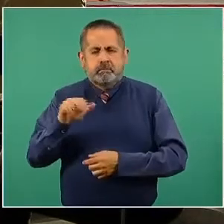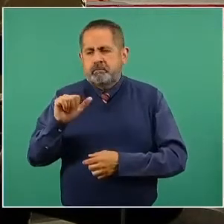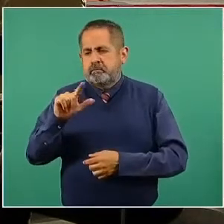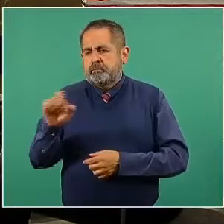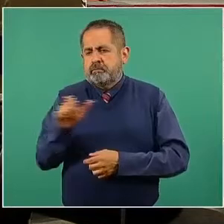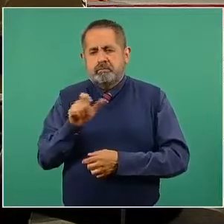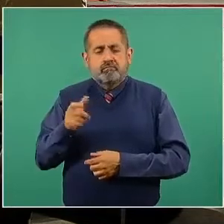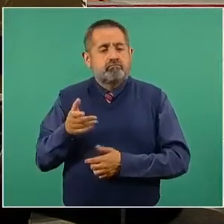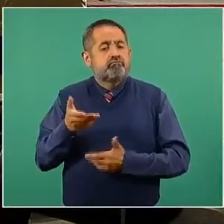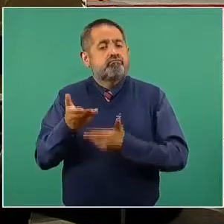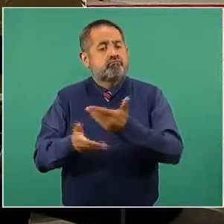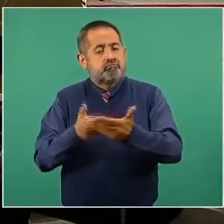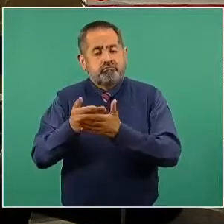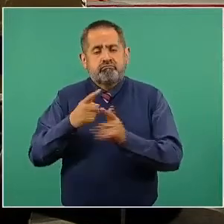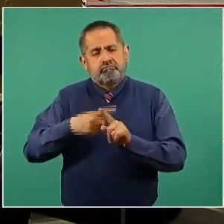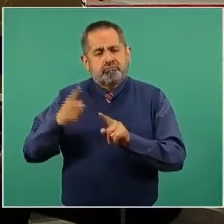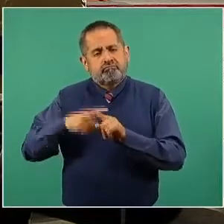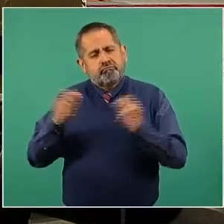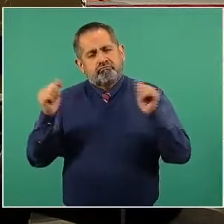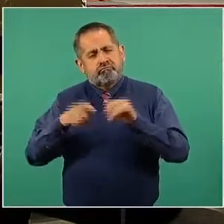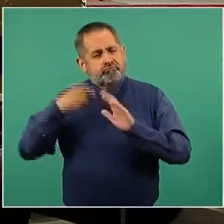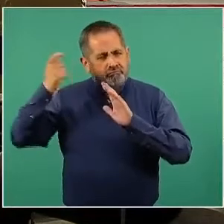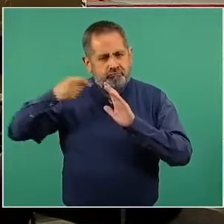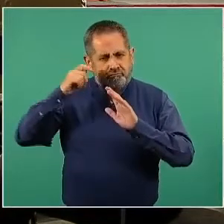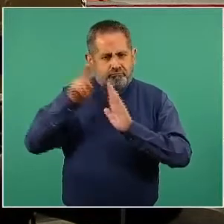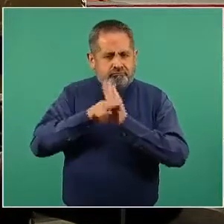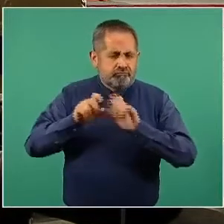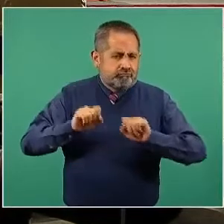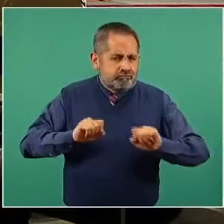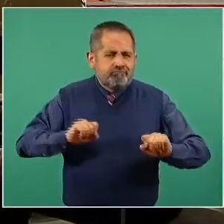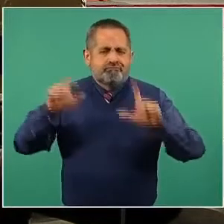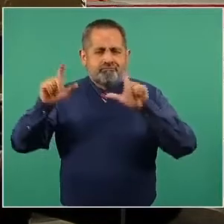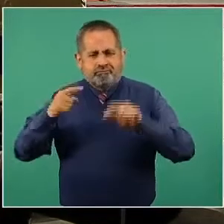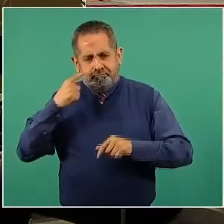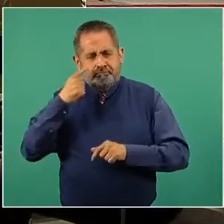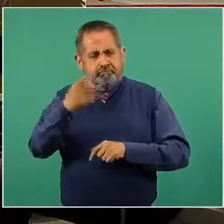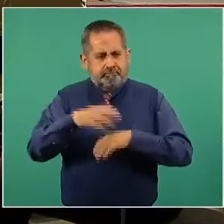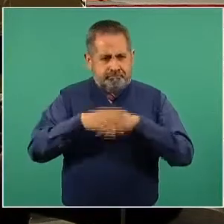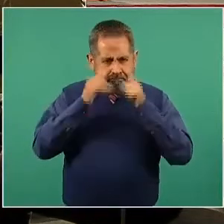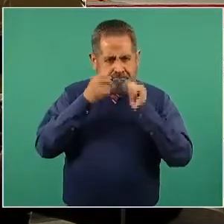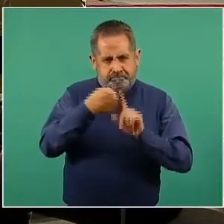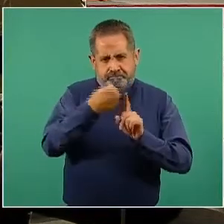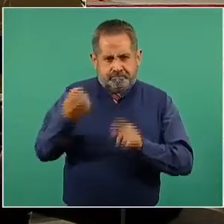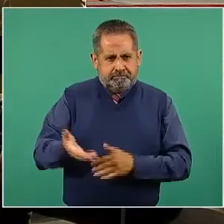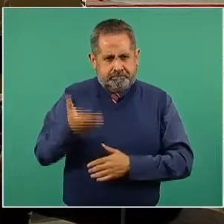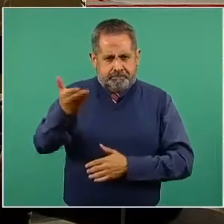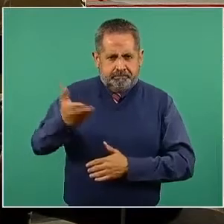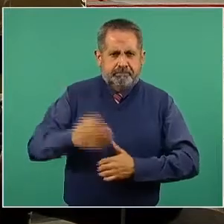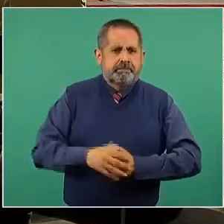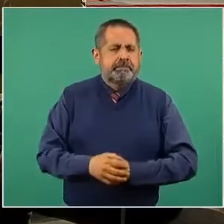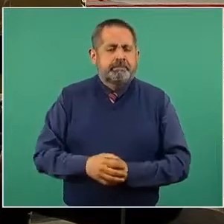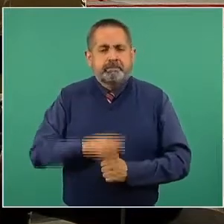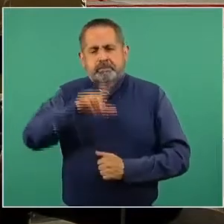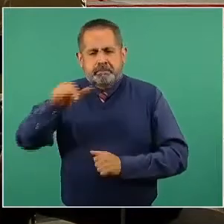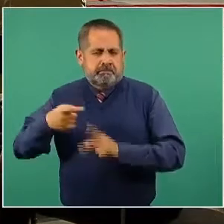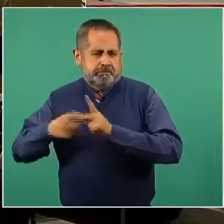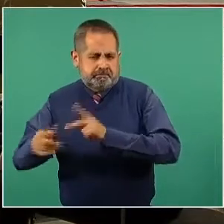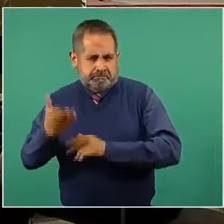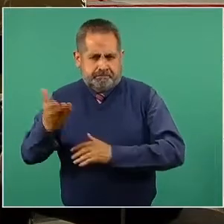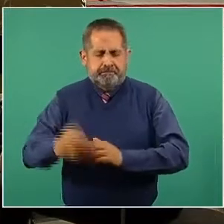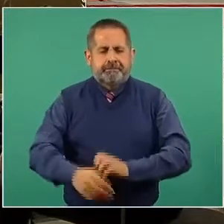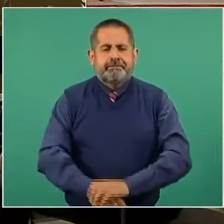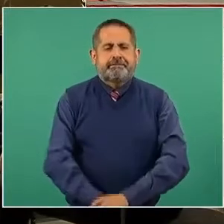que participan también otros de nuestras directoras y directores. Les pido si proyectamos el video antes de iniciar el informe